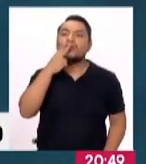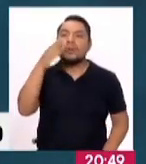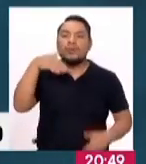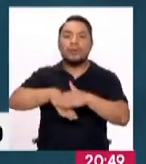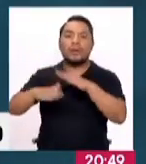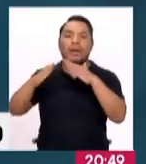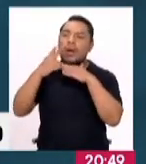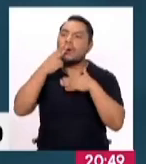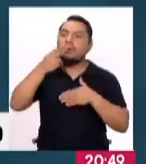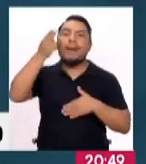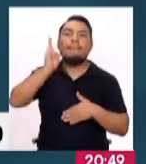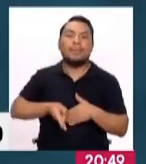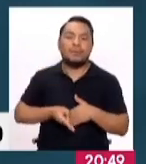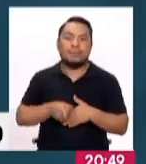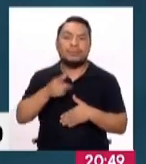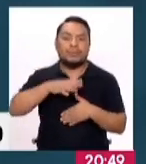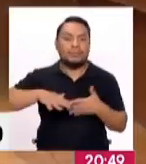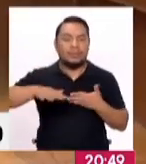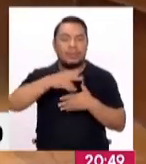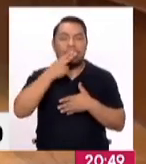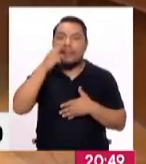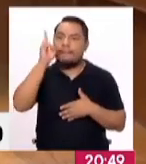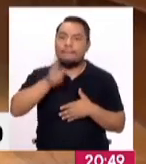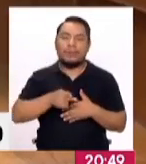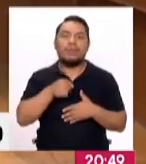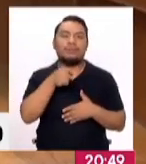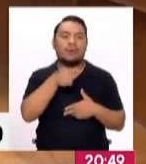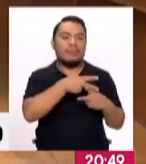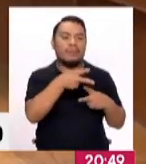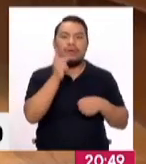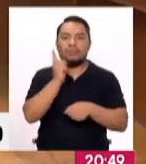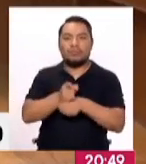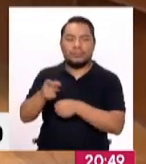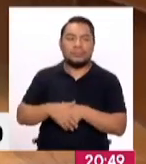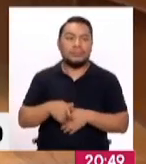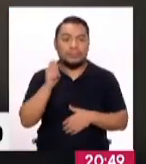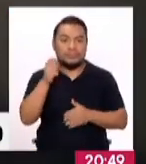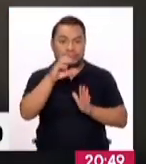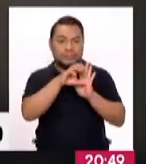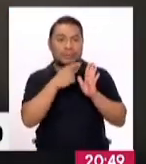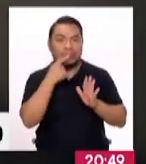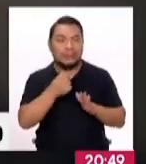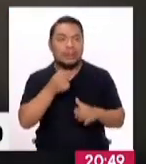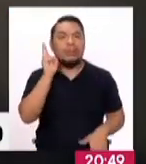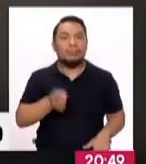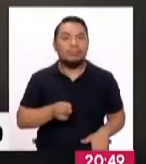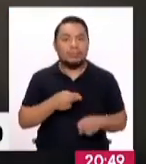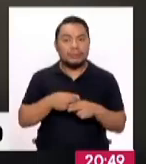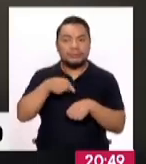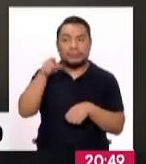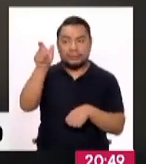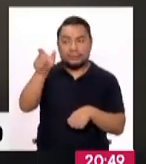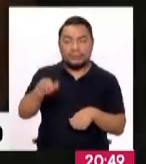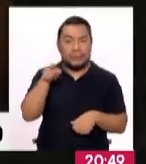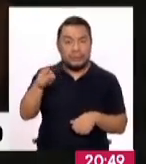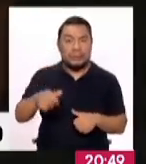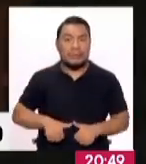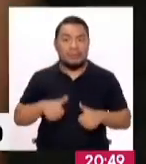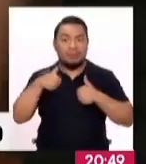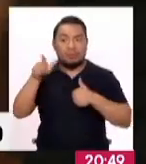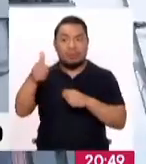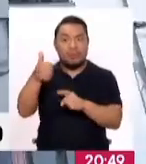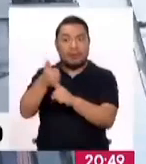su vivienda o en las áreas comunes próximas. De esta manera, el Tribunal Constitucional prohibió temporalmente al residente de un